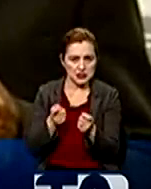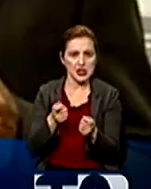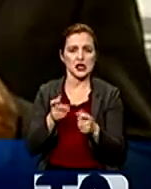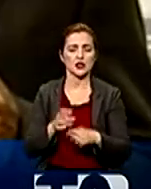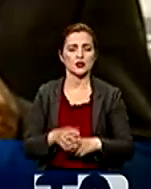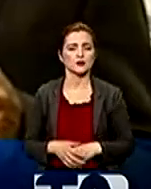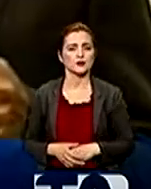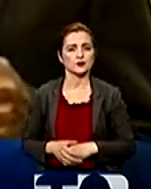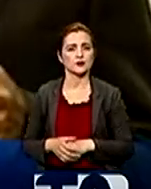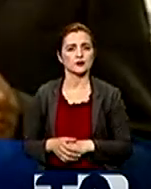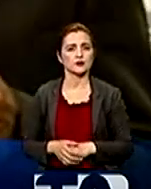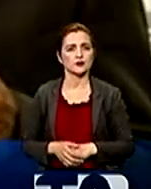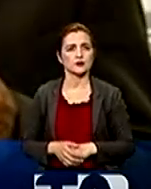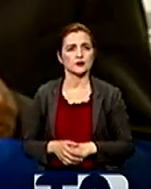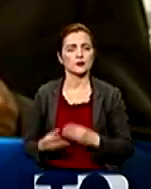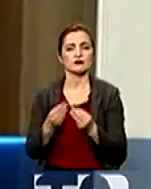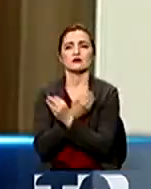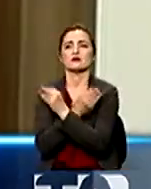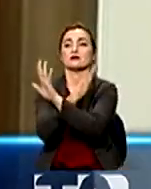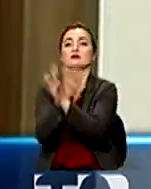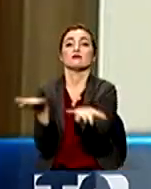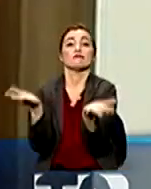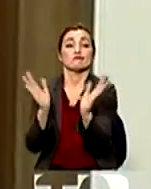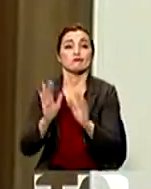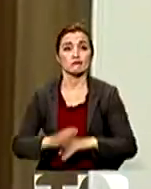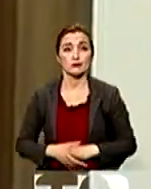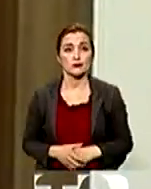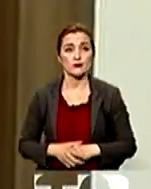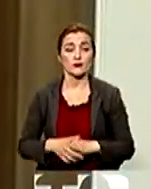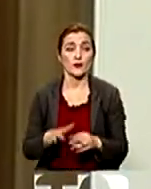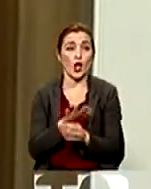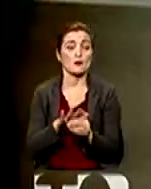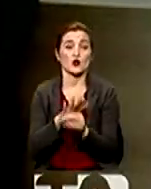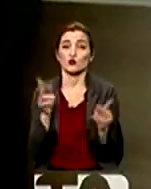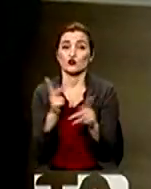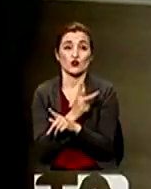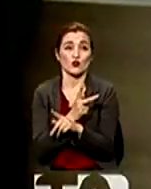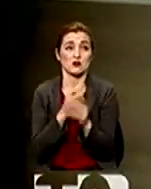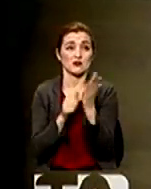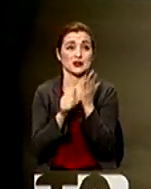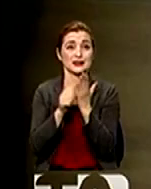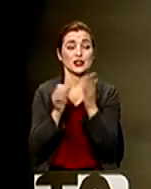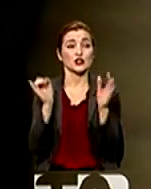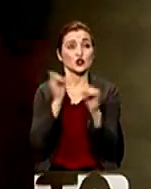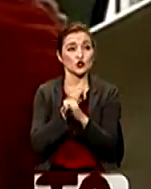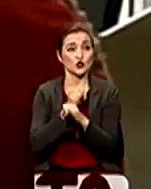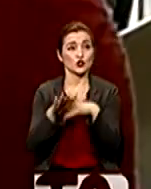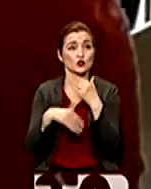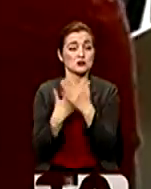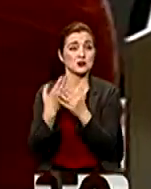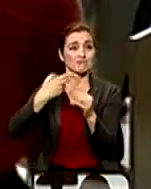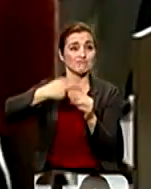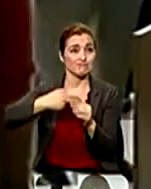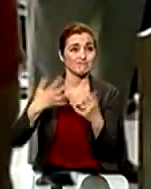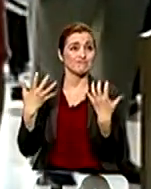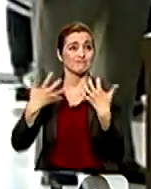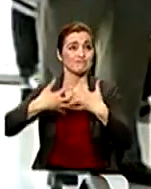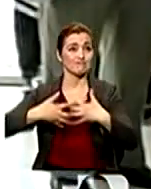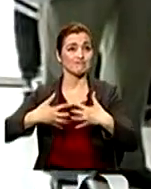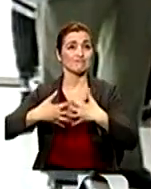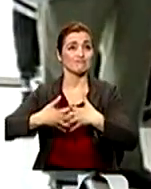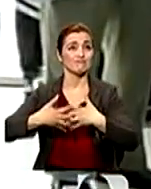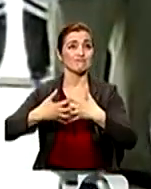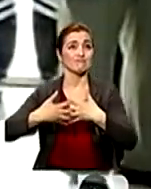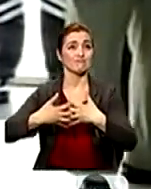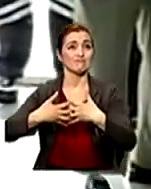represión. ¿Y qué hay de la prevención? En ese ámbito estamos peor, porque el resto de ministerios y entidades que formaban parte de la articulación que precisamente